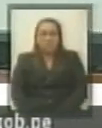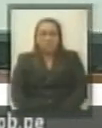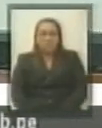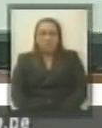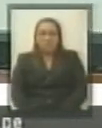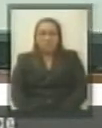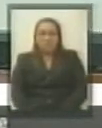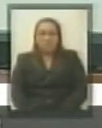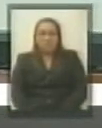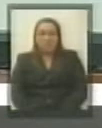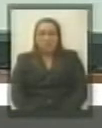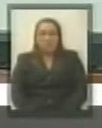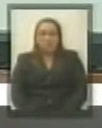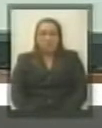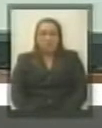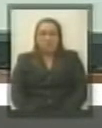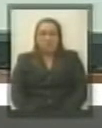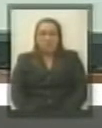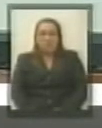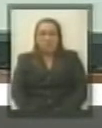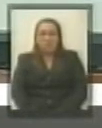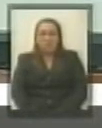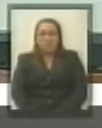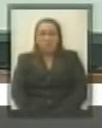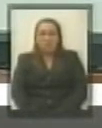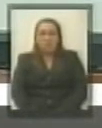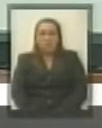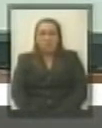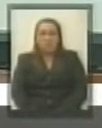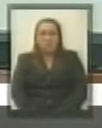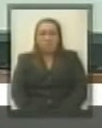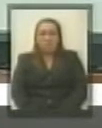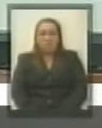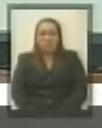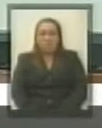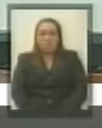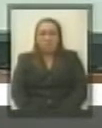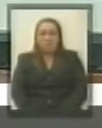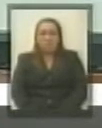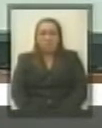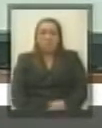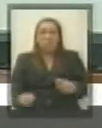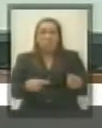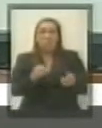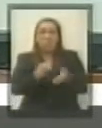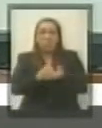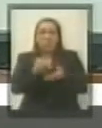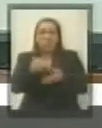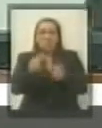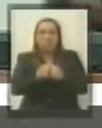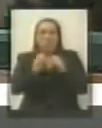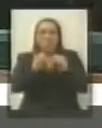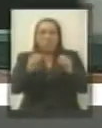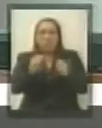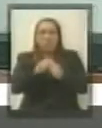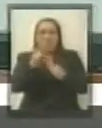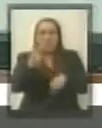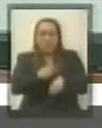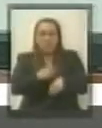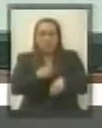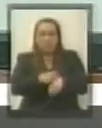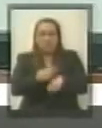de los organismos reguladores establece que el concurso contempla las siguientes etapas: convocatoria, en primer